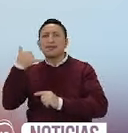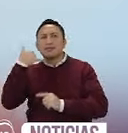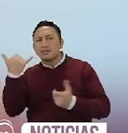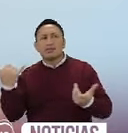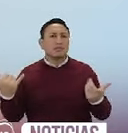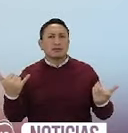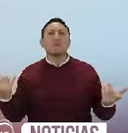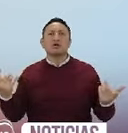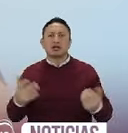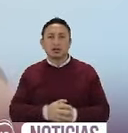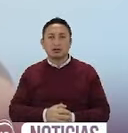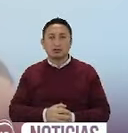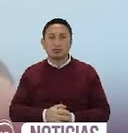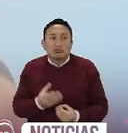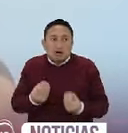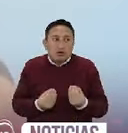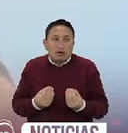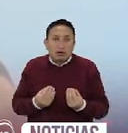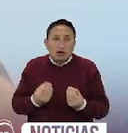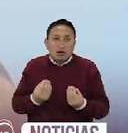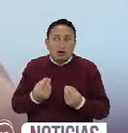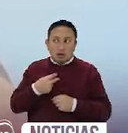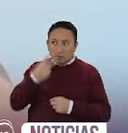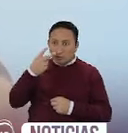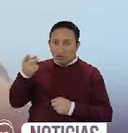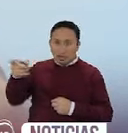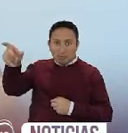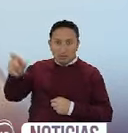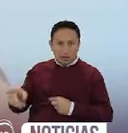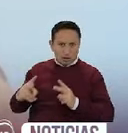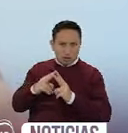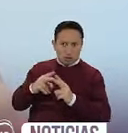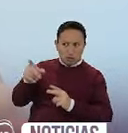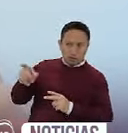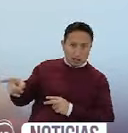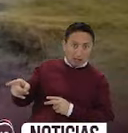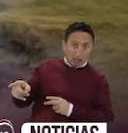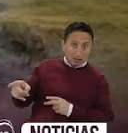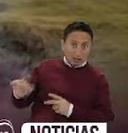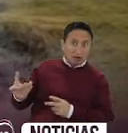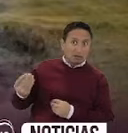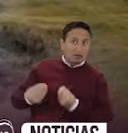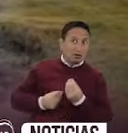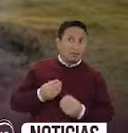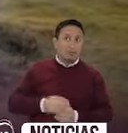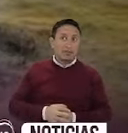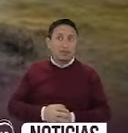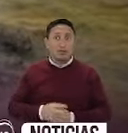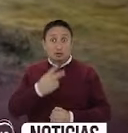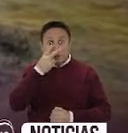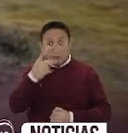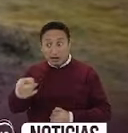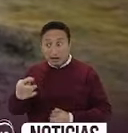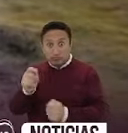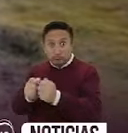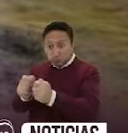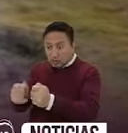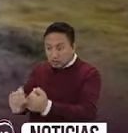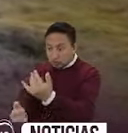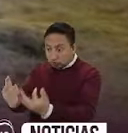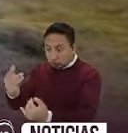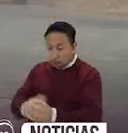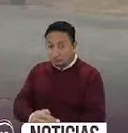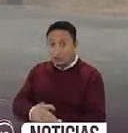llamar, incluso qué hacer si conozco la identidad de un presunto infractor. Si usted presencia el inicio de un incendio, la